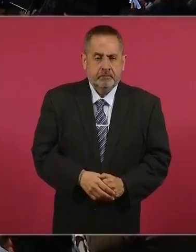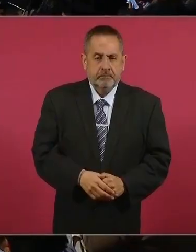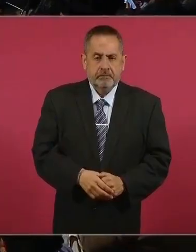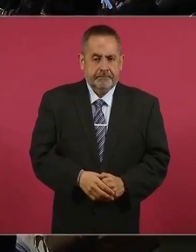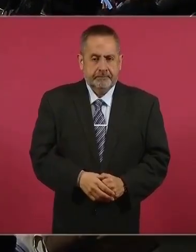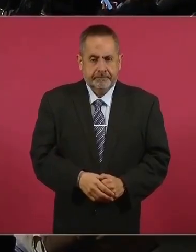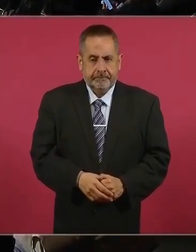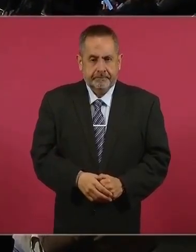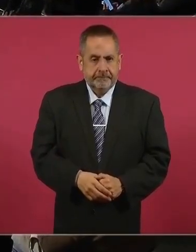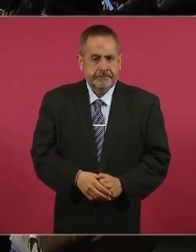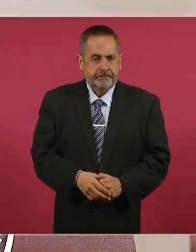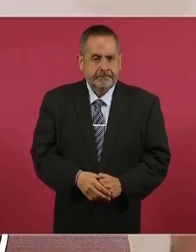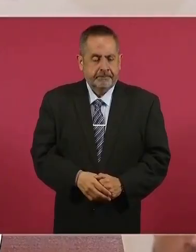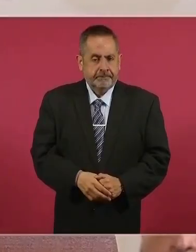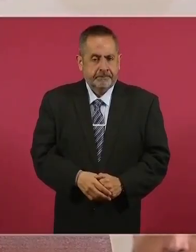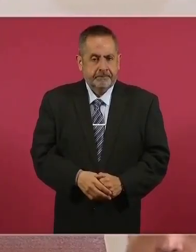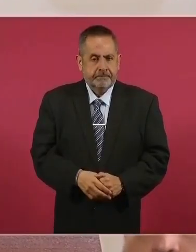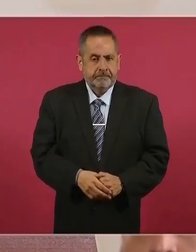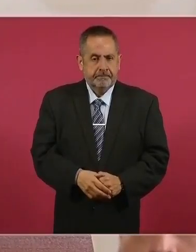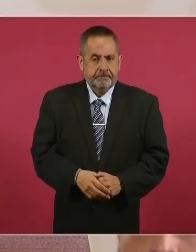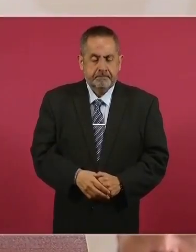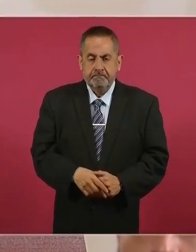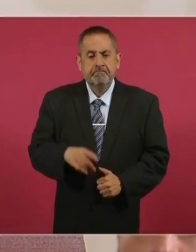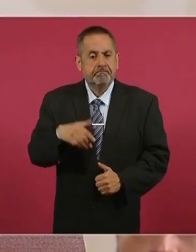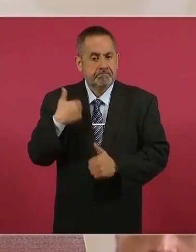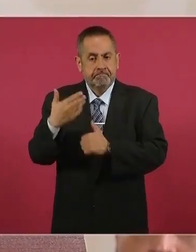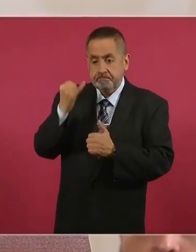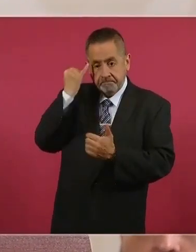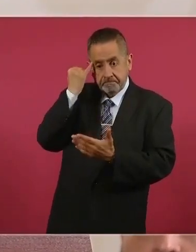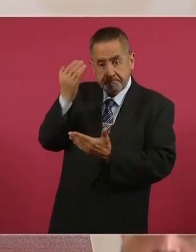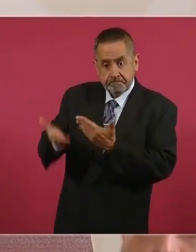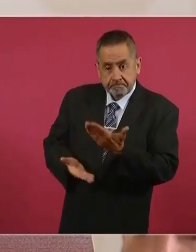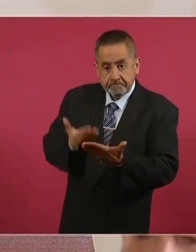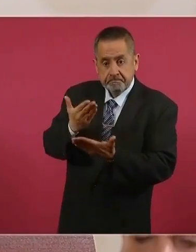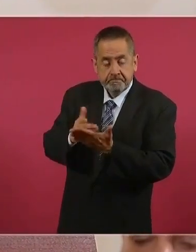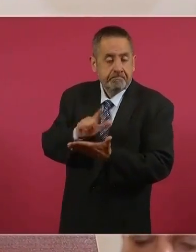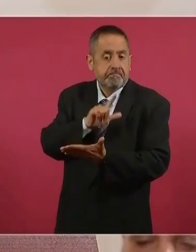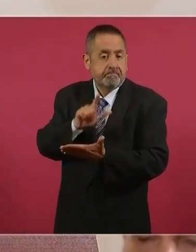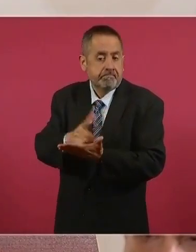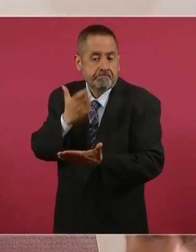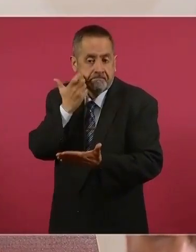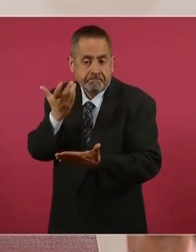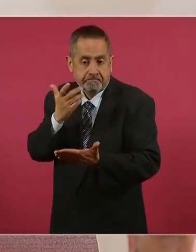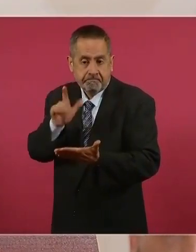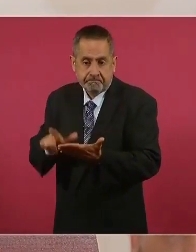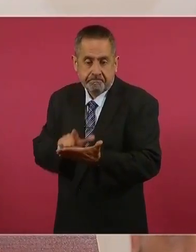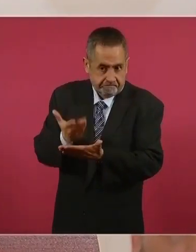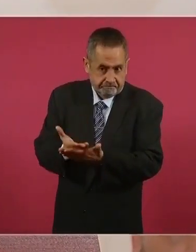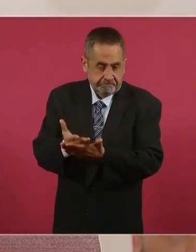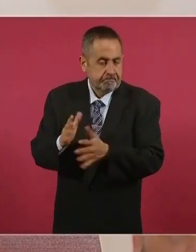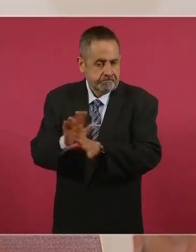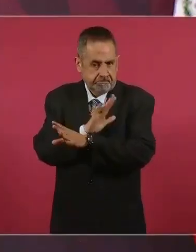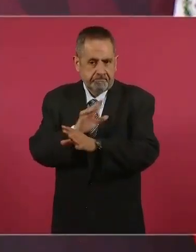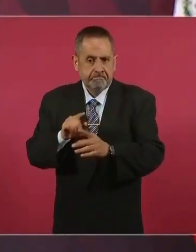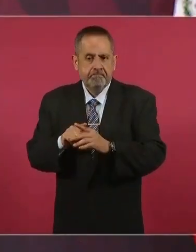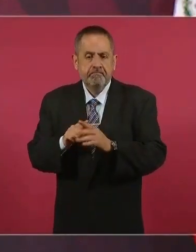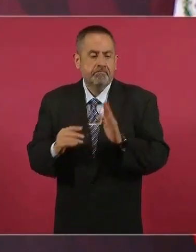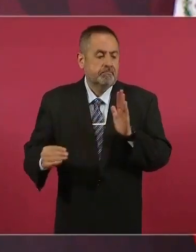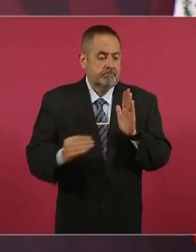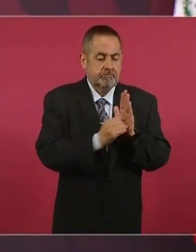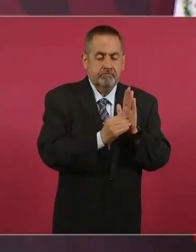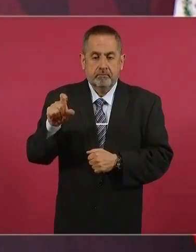y vamos a presentar esta iniciativa de reforma y quiero que esté en el